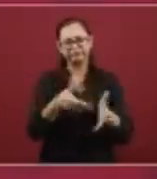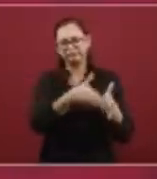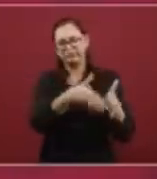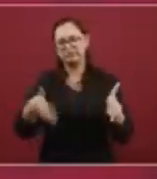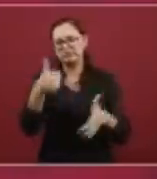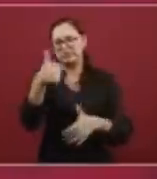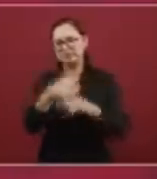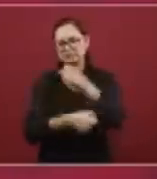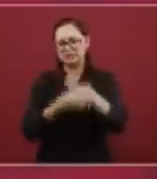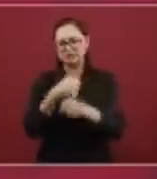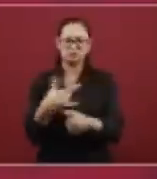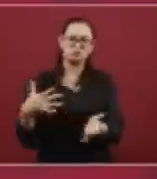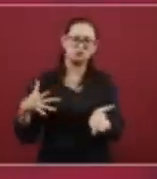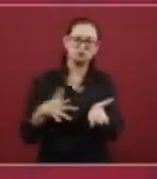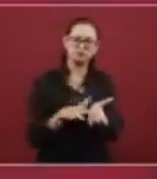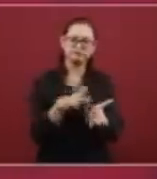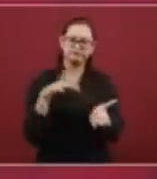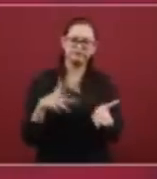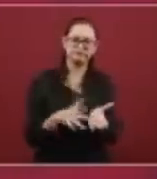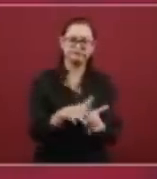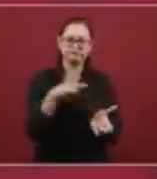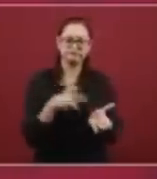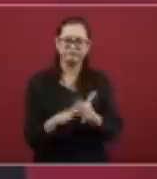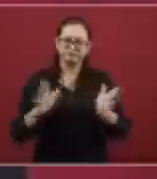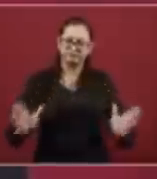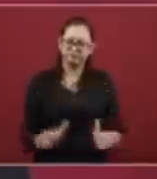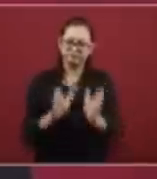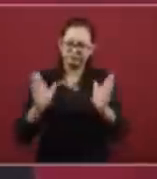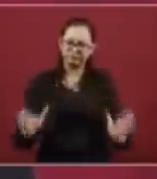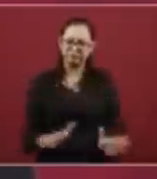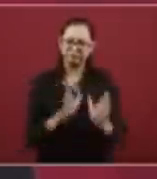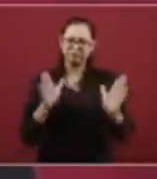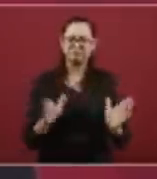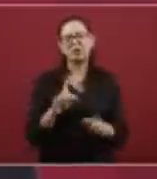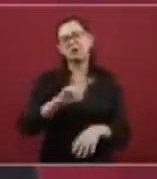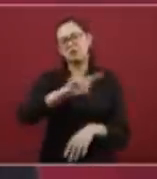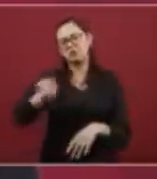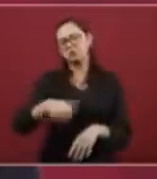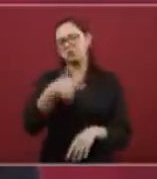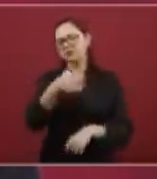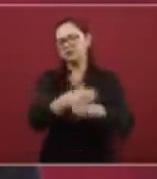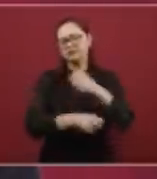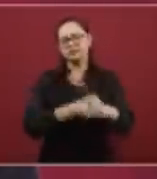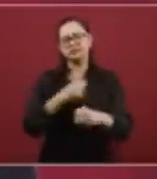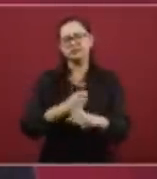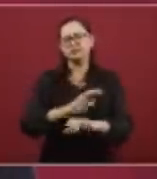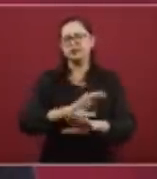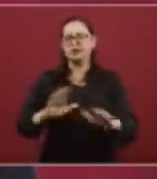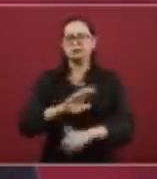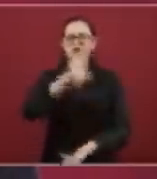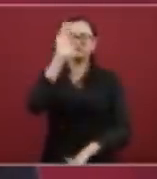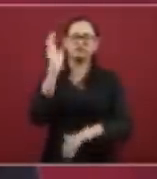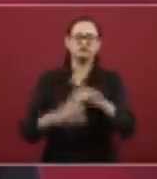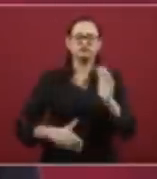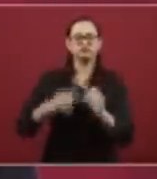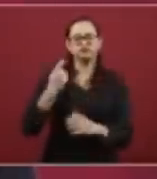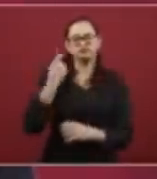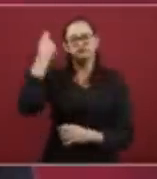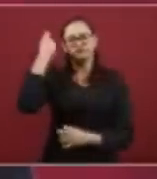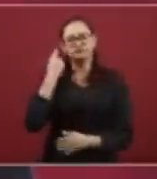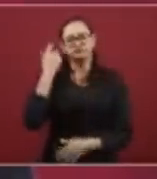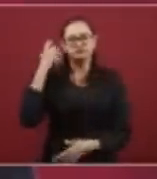sexenio. Eso fue lo que me ofreció, que quiere